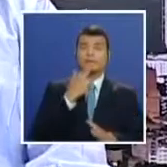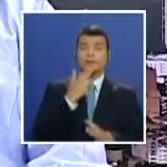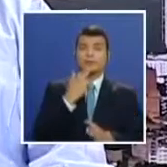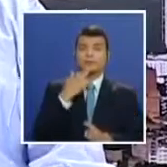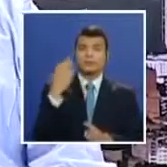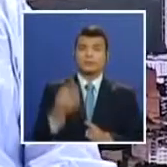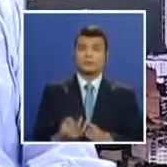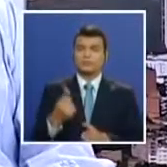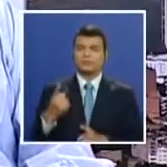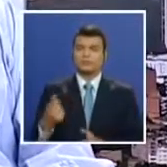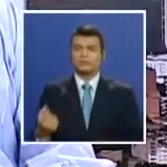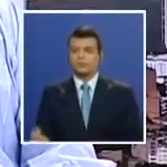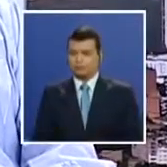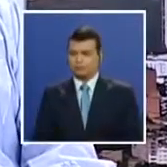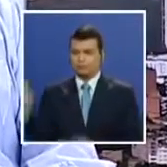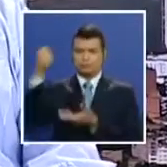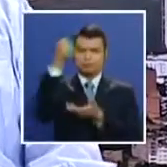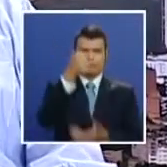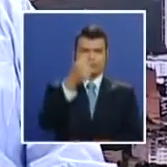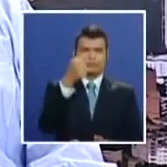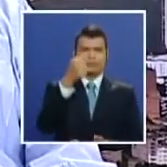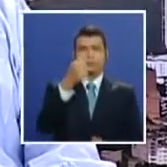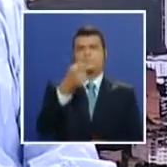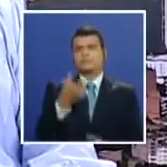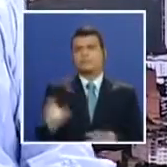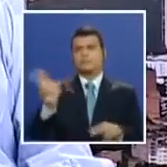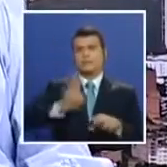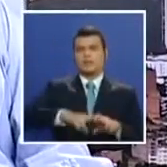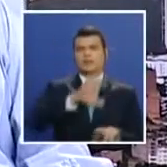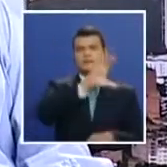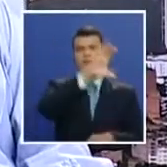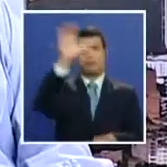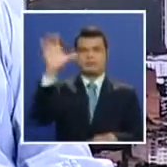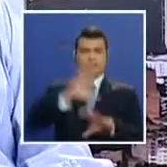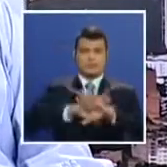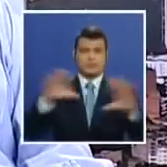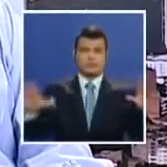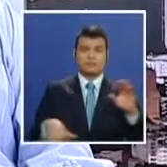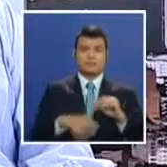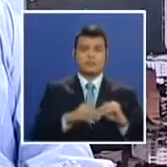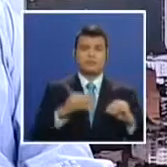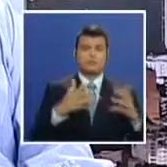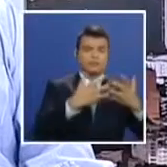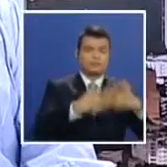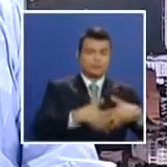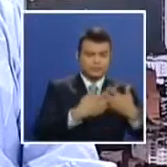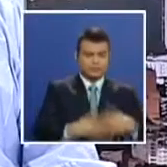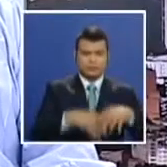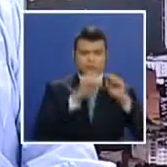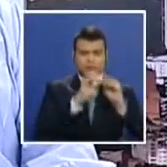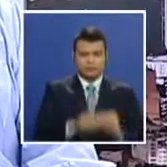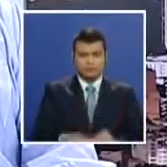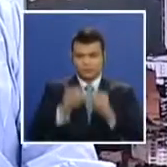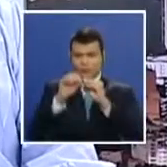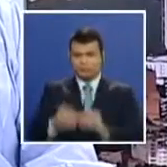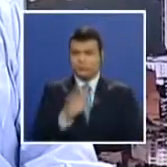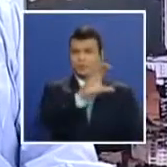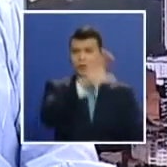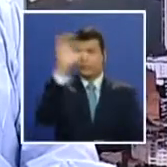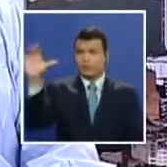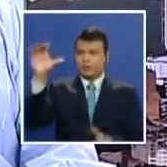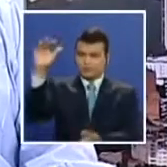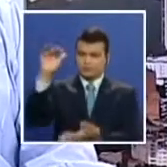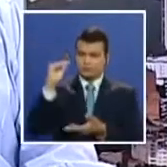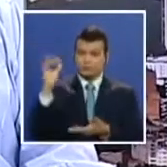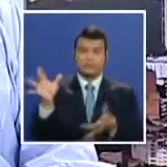subsidiada enormemente en todos los países adicional los costos de producción en los países de donde se importa azúcar el